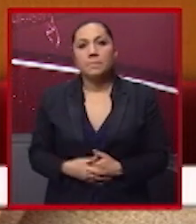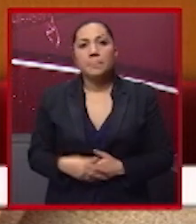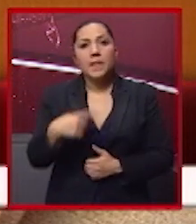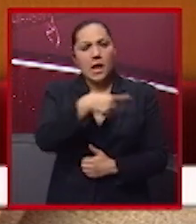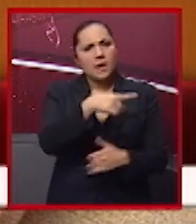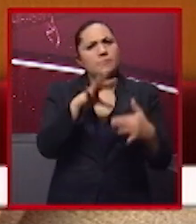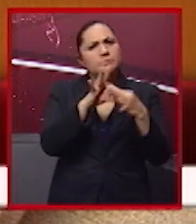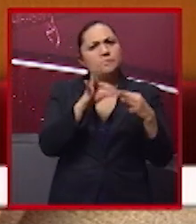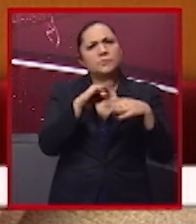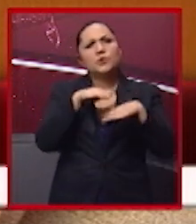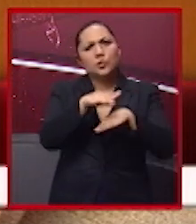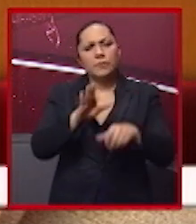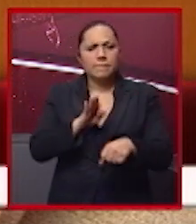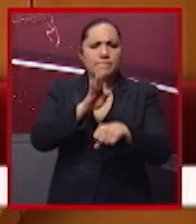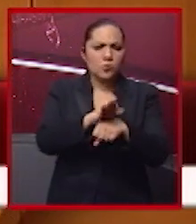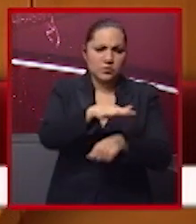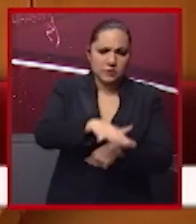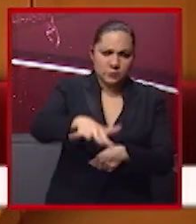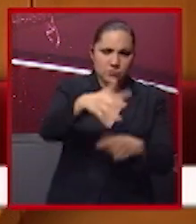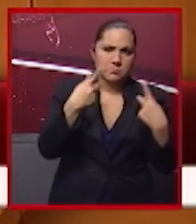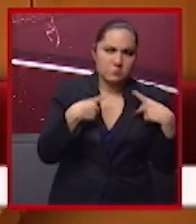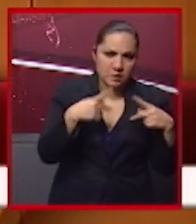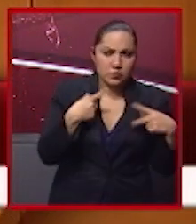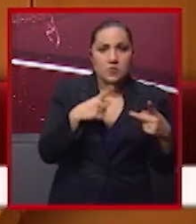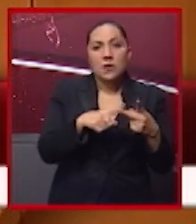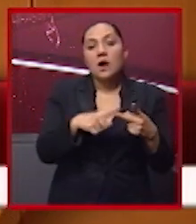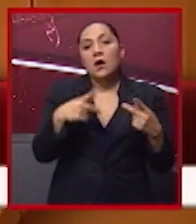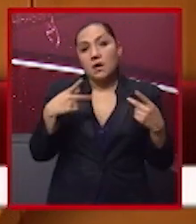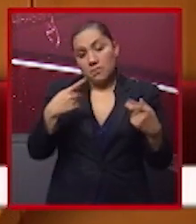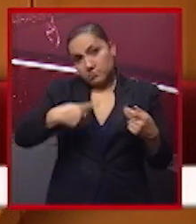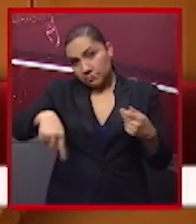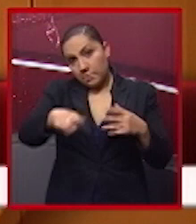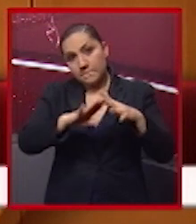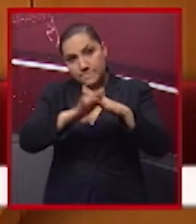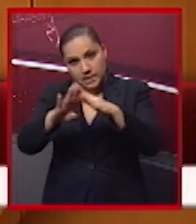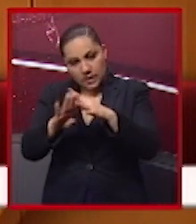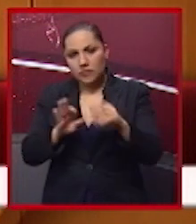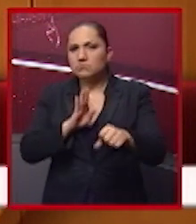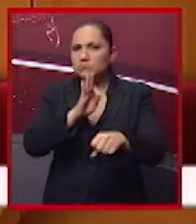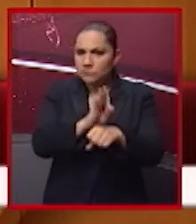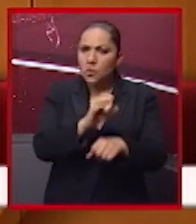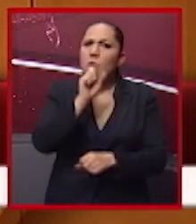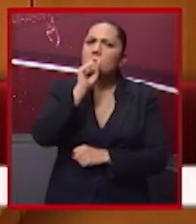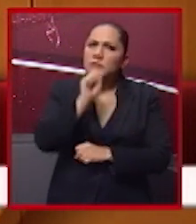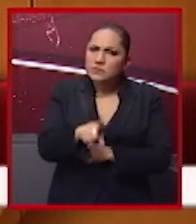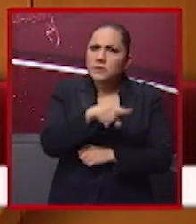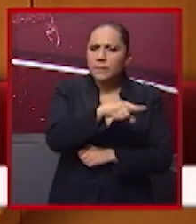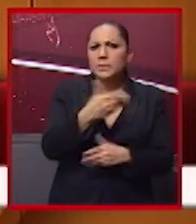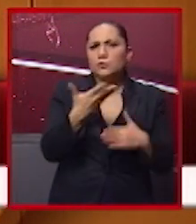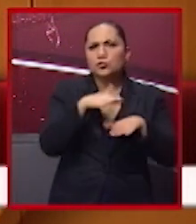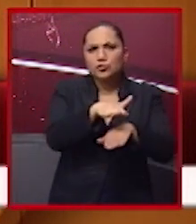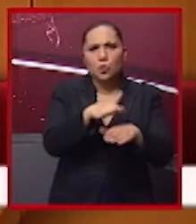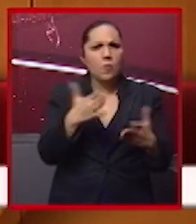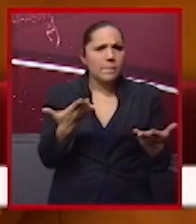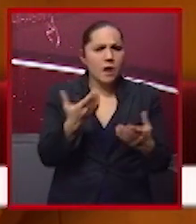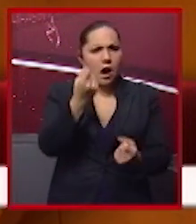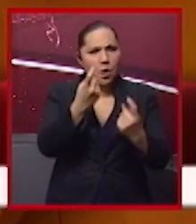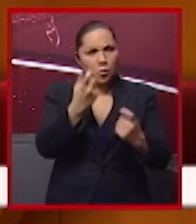protección civil y de apoyo a migrantes en retorno. Recalcó además la tendencia a la baja de delitos de alto impacto como el